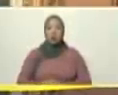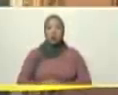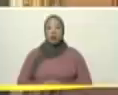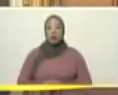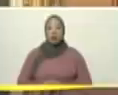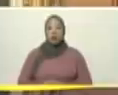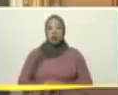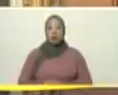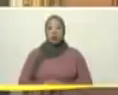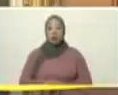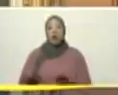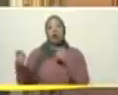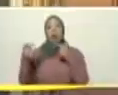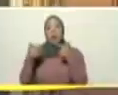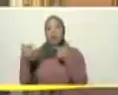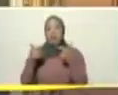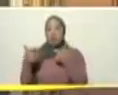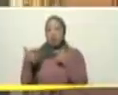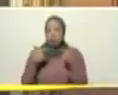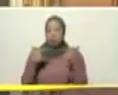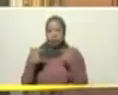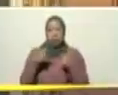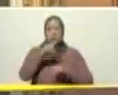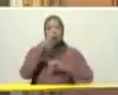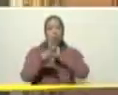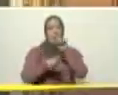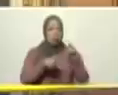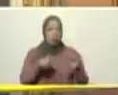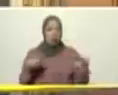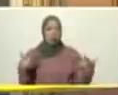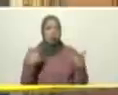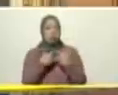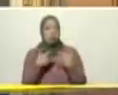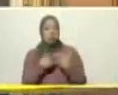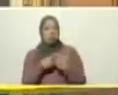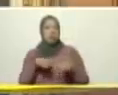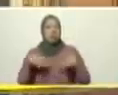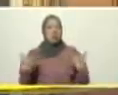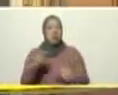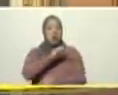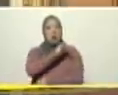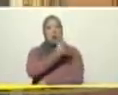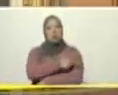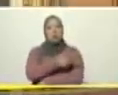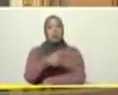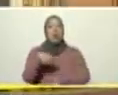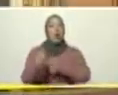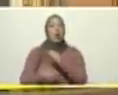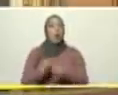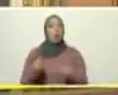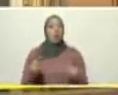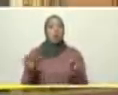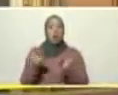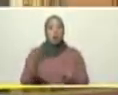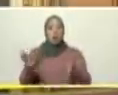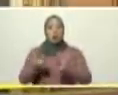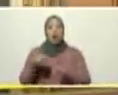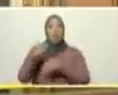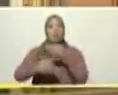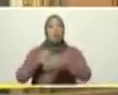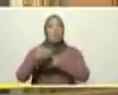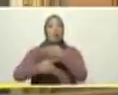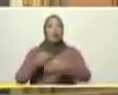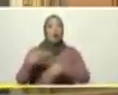Entre ellos hubo un debate. Si disolvían todos los poderes de inmediato o lo hacían paso a paso.